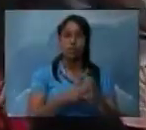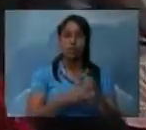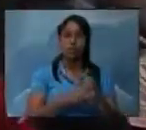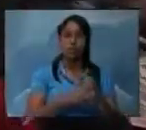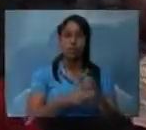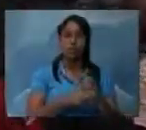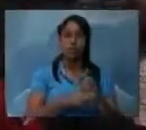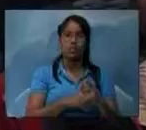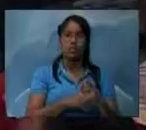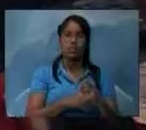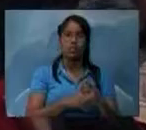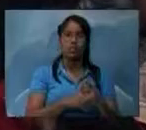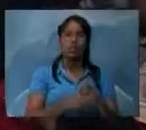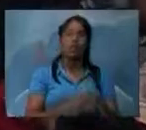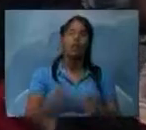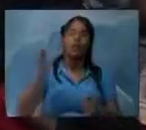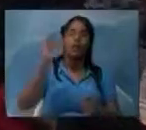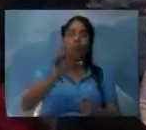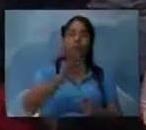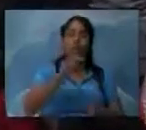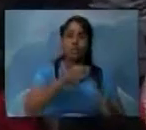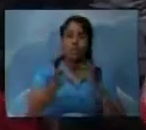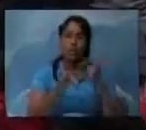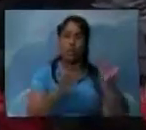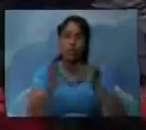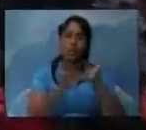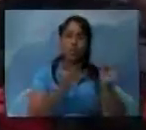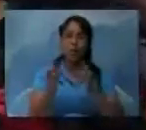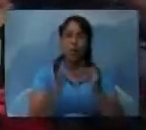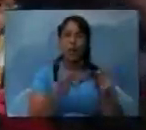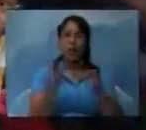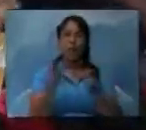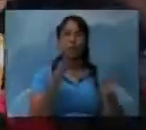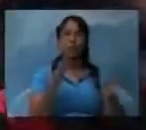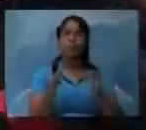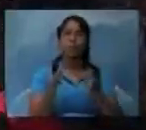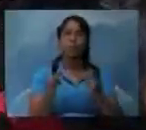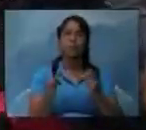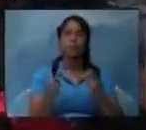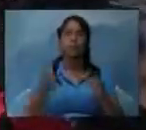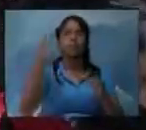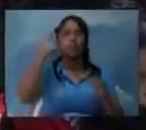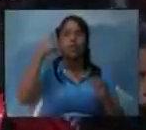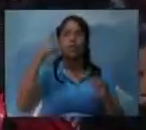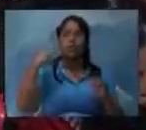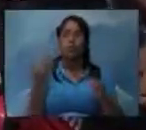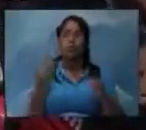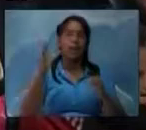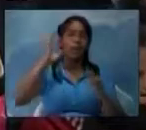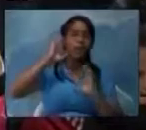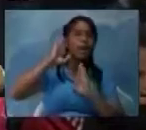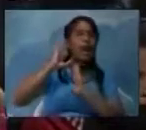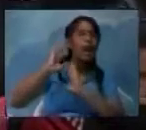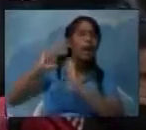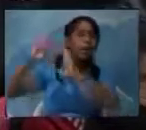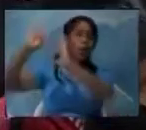Ahora pues. ¿Estáis preparados? ¿Estáis preparados? ¿Para qué? Al